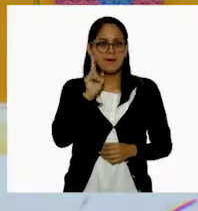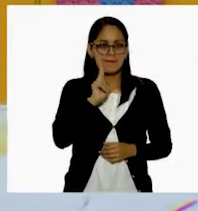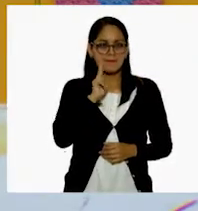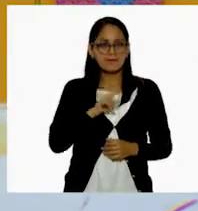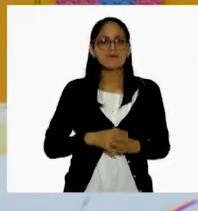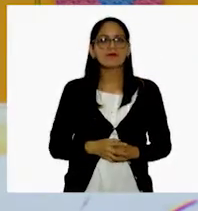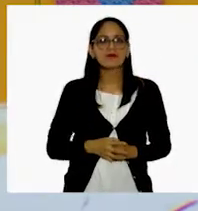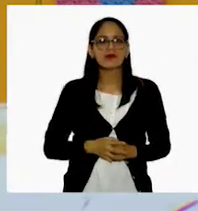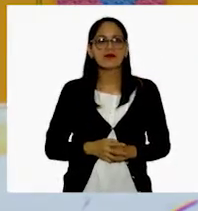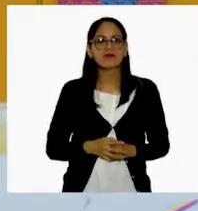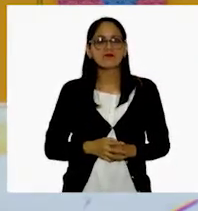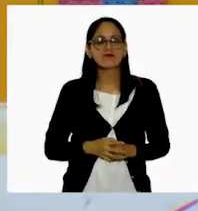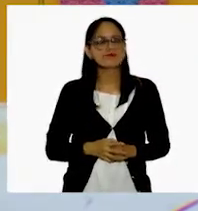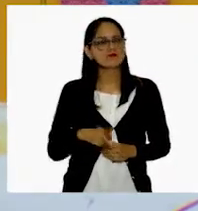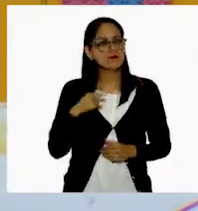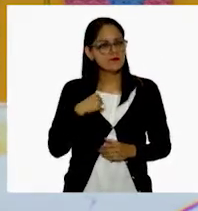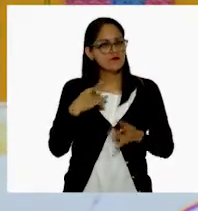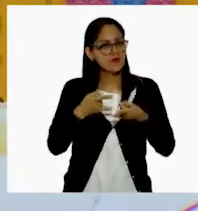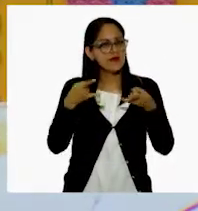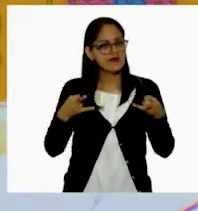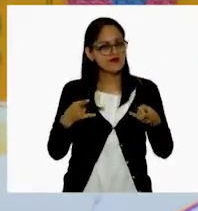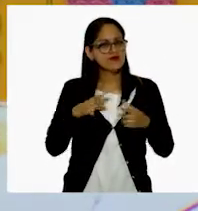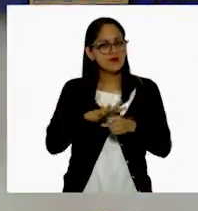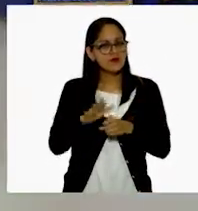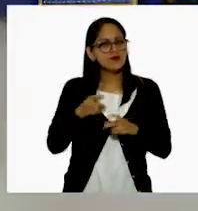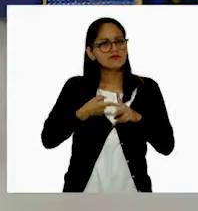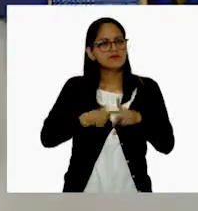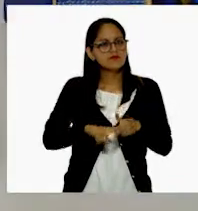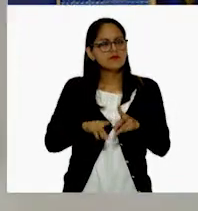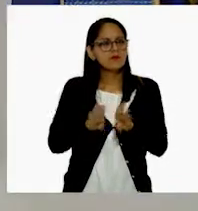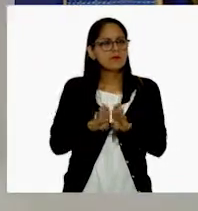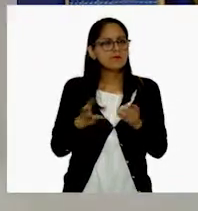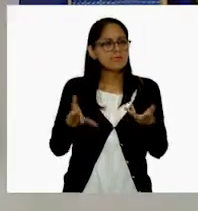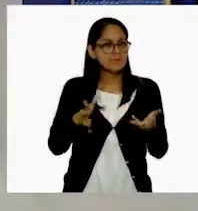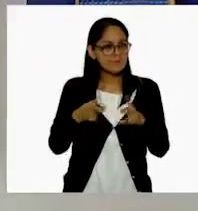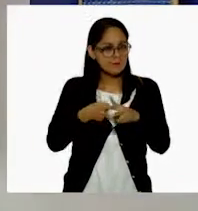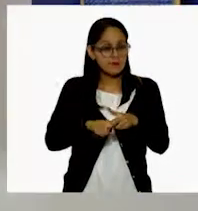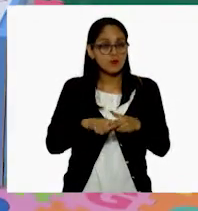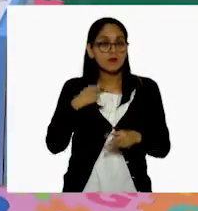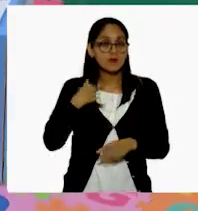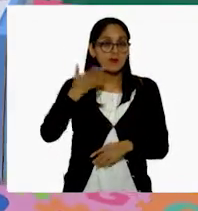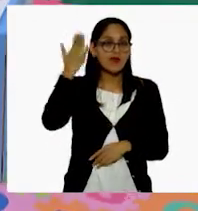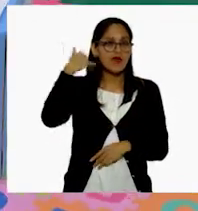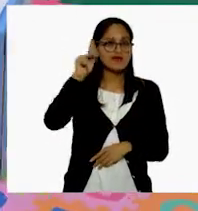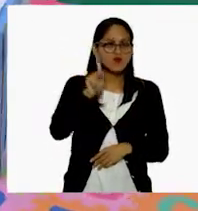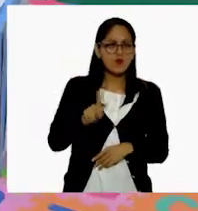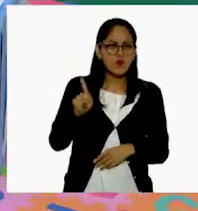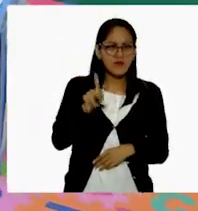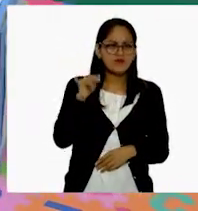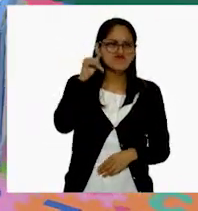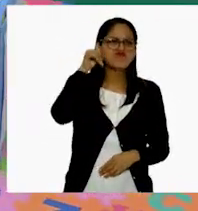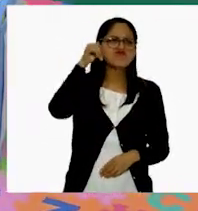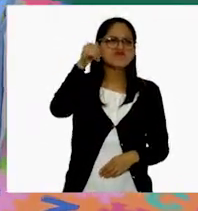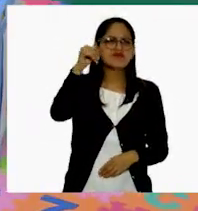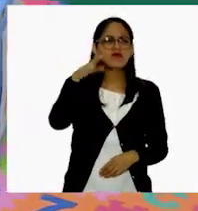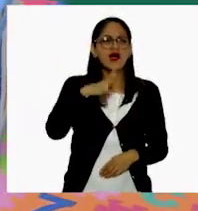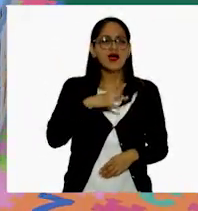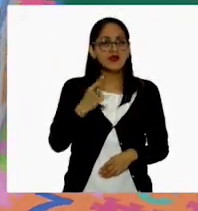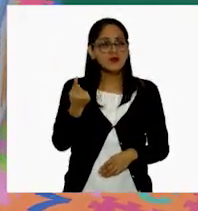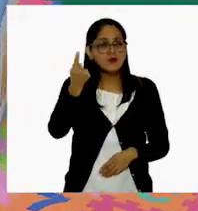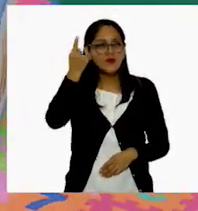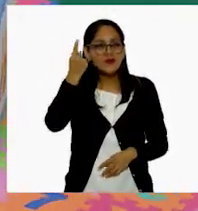A ver. Tengo mi historia, la cual inicia más o menos así. En un pueblo muy lejano existía un